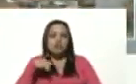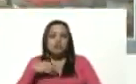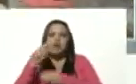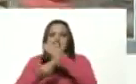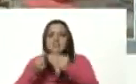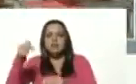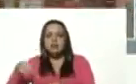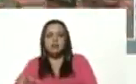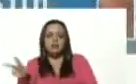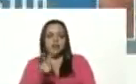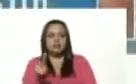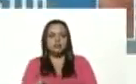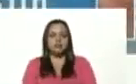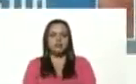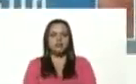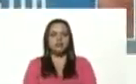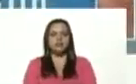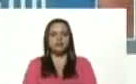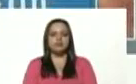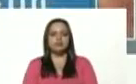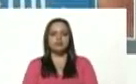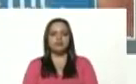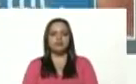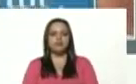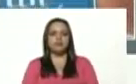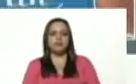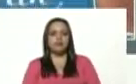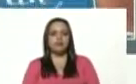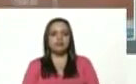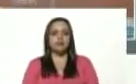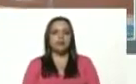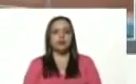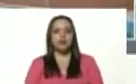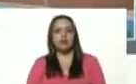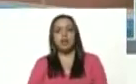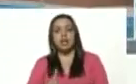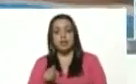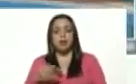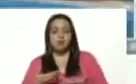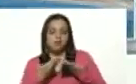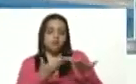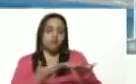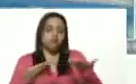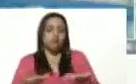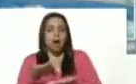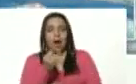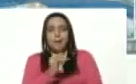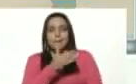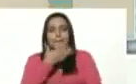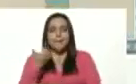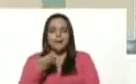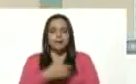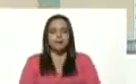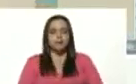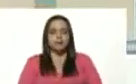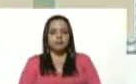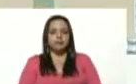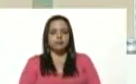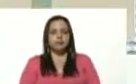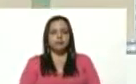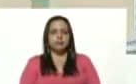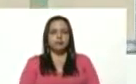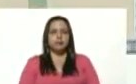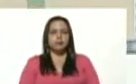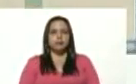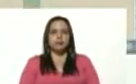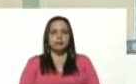Venezuela e ir invirtiendo para que eso se incremente. Para que eso se incremente.